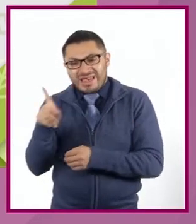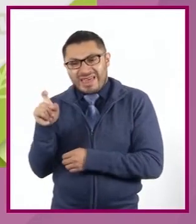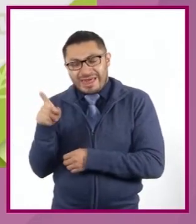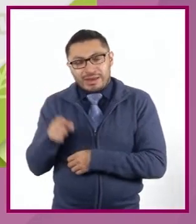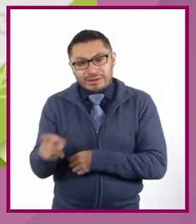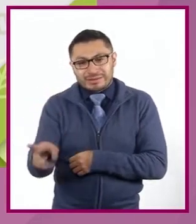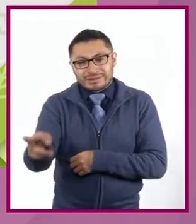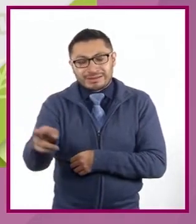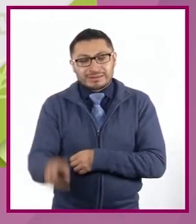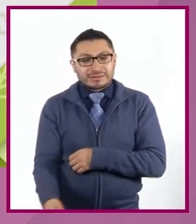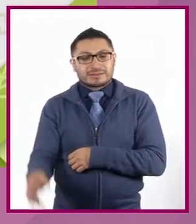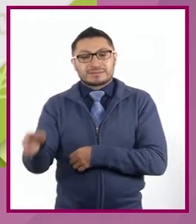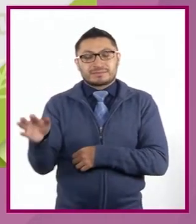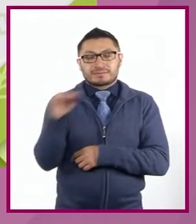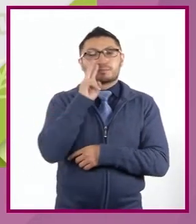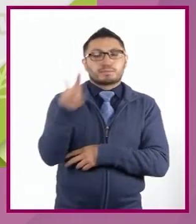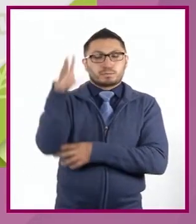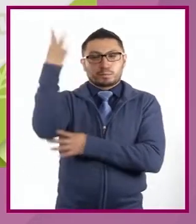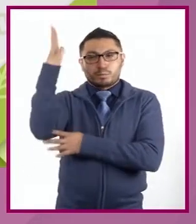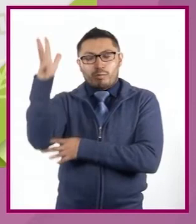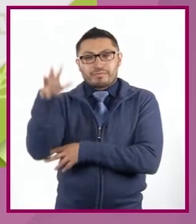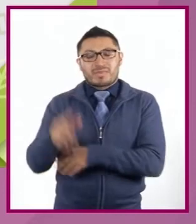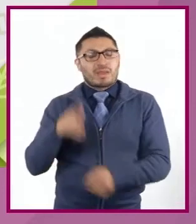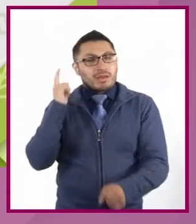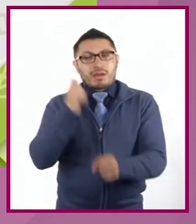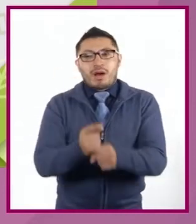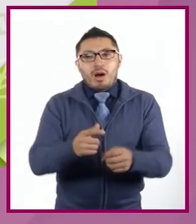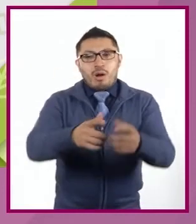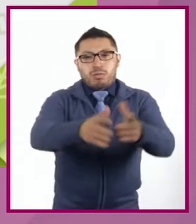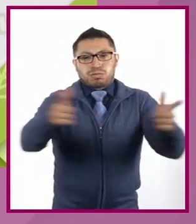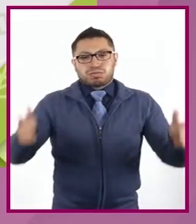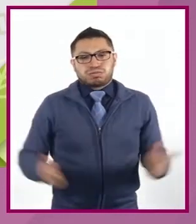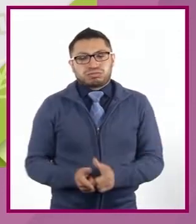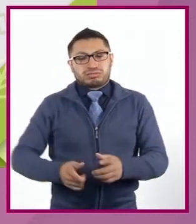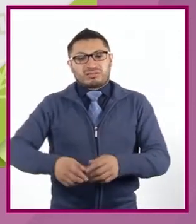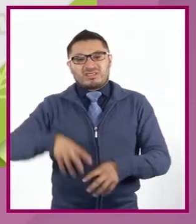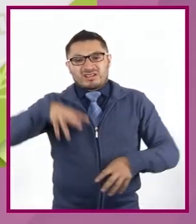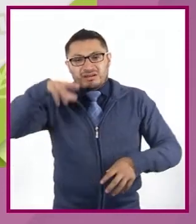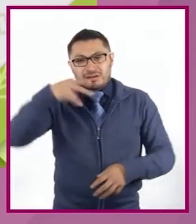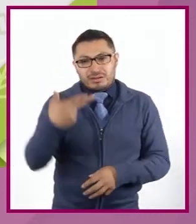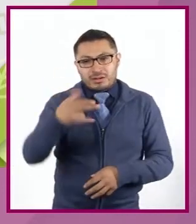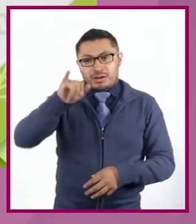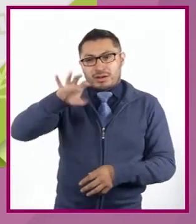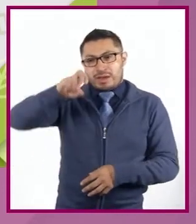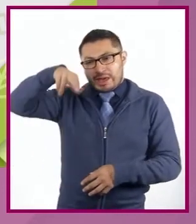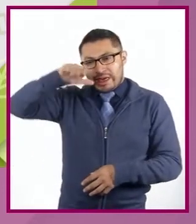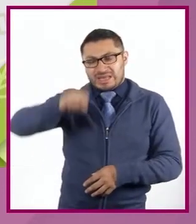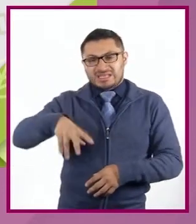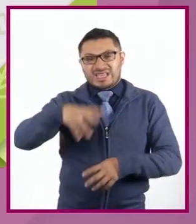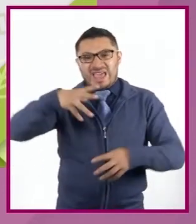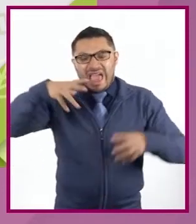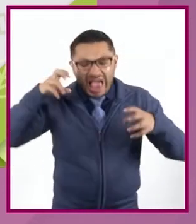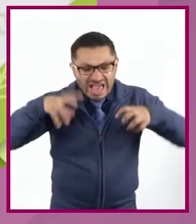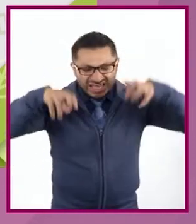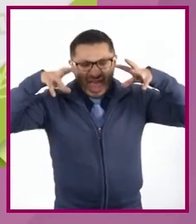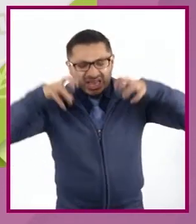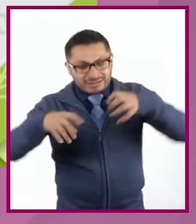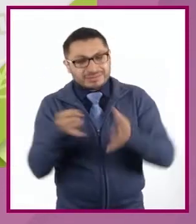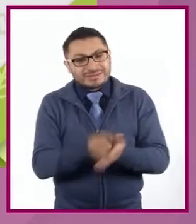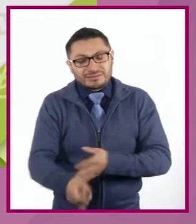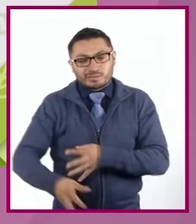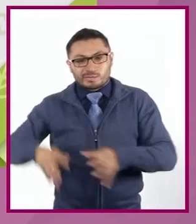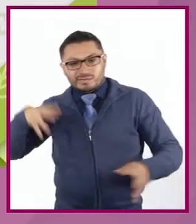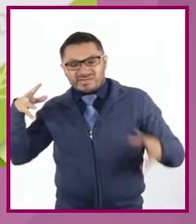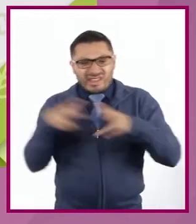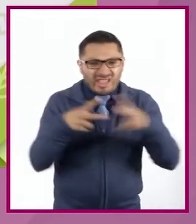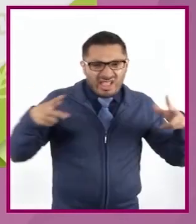al árbol, se encontraron con una manada de hienas, las cuales estaban decididas a pelear por el territorio, pero algo con